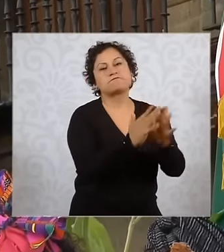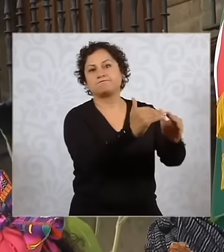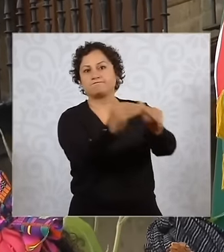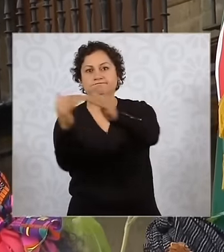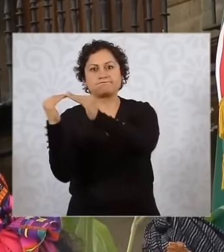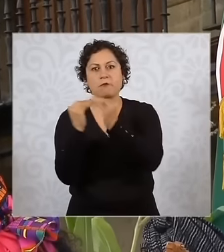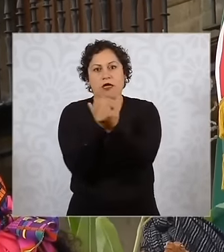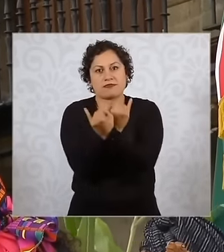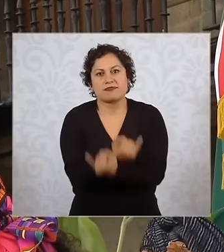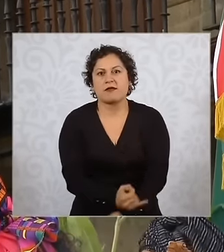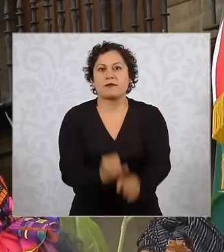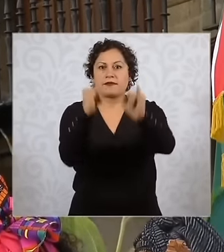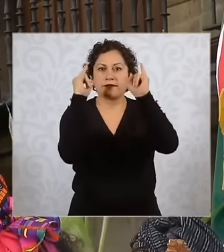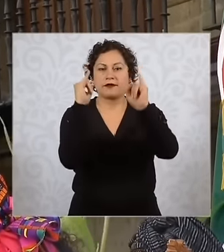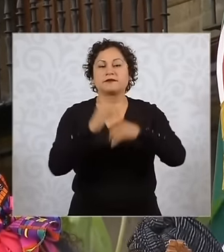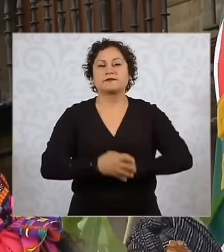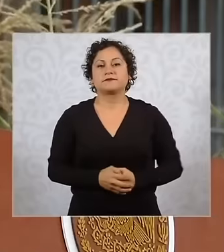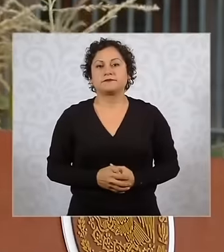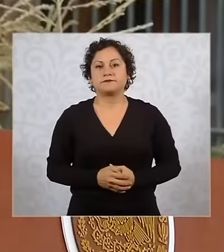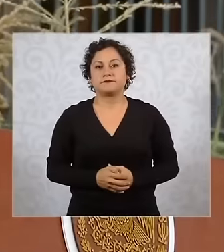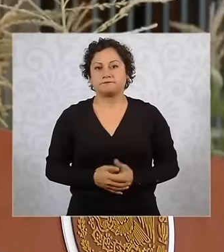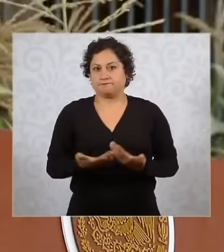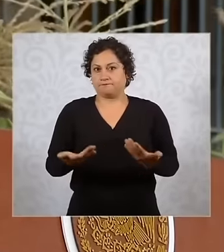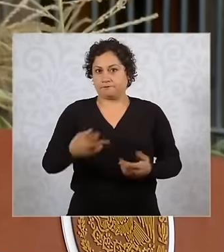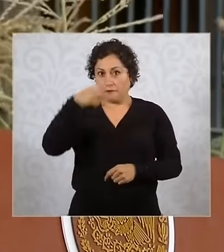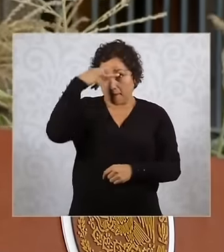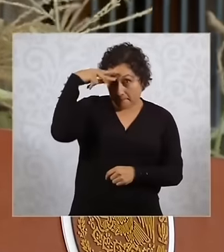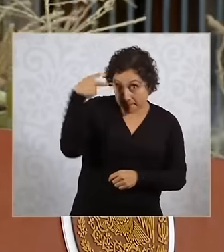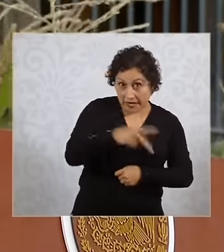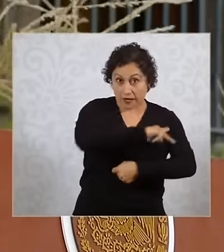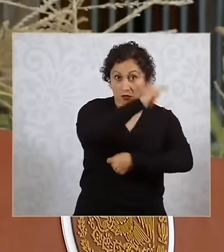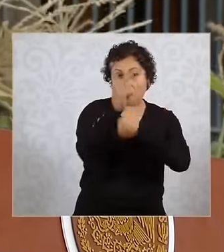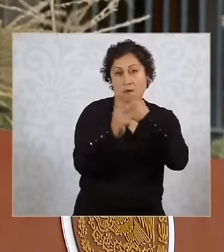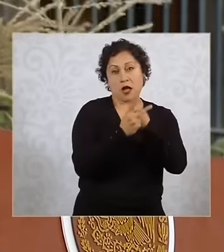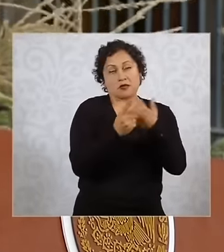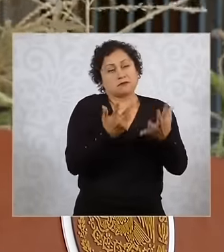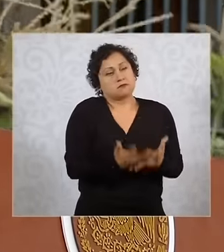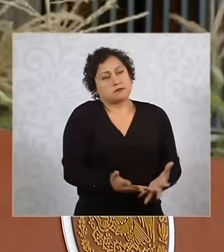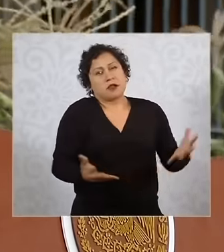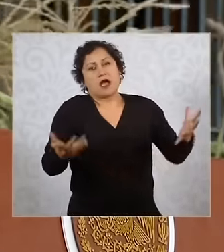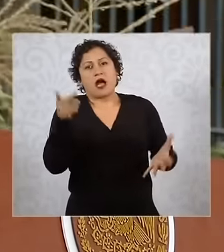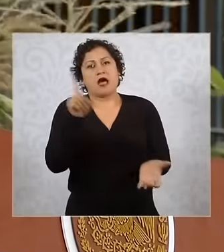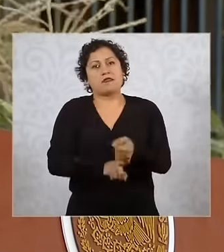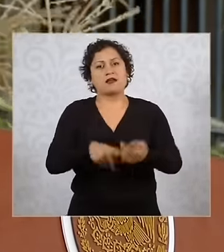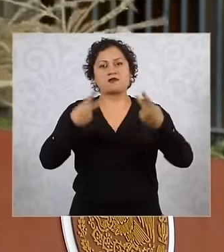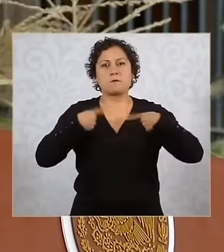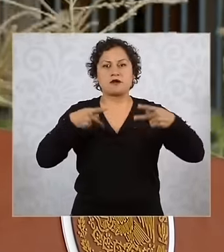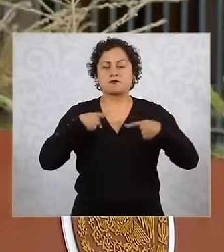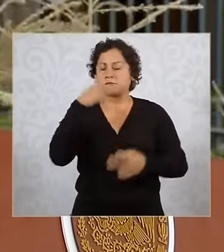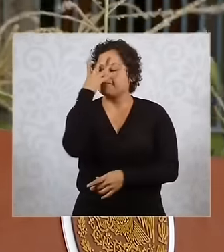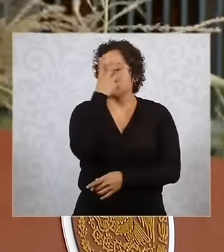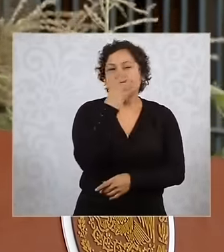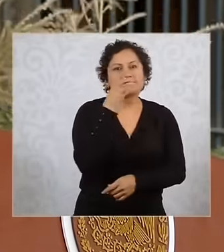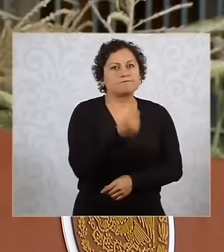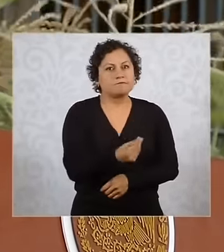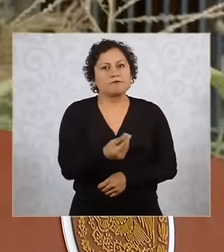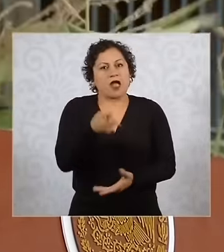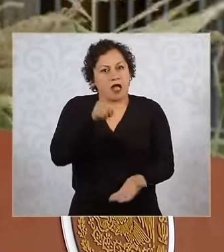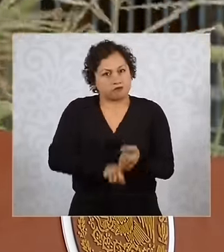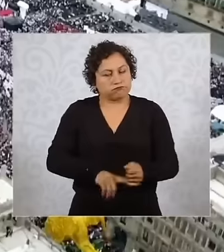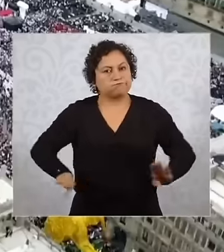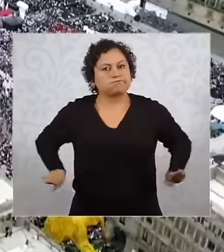independiente. Somos un gran país con un pueblo maravilloso, honesto y